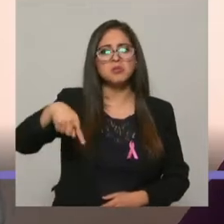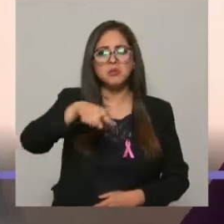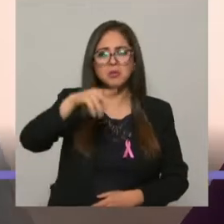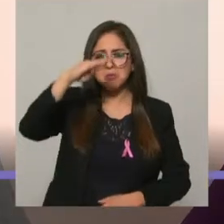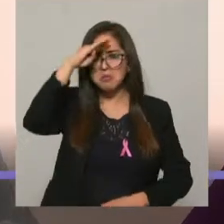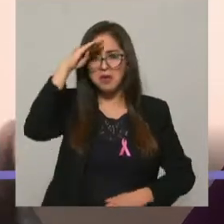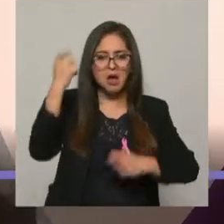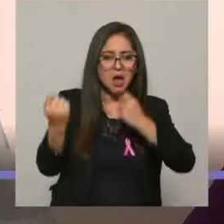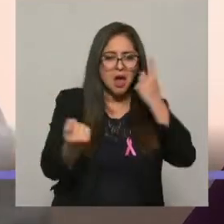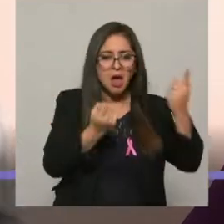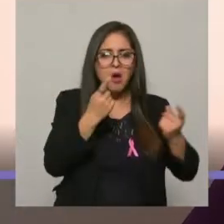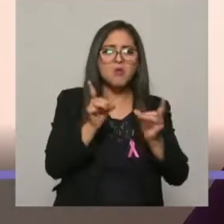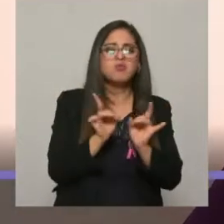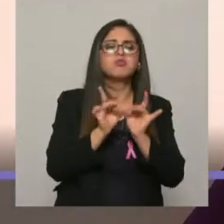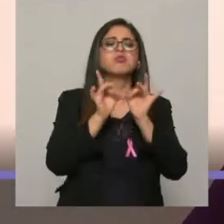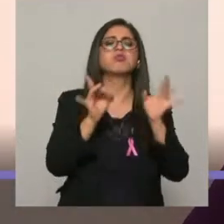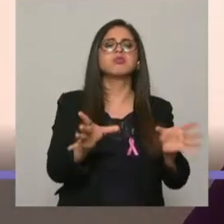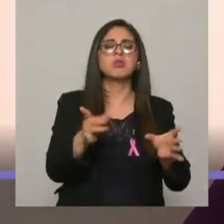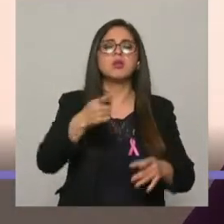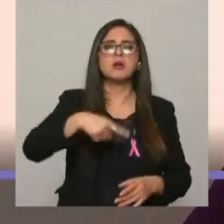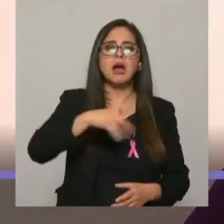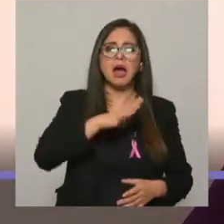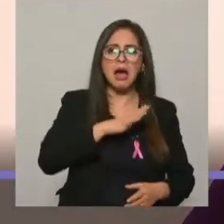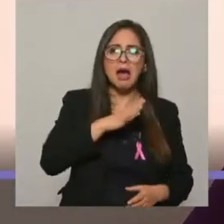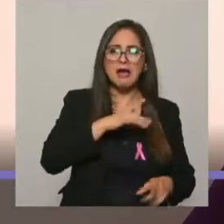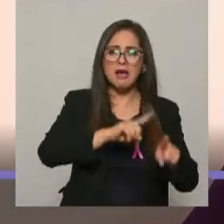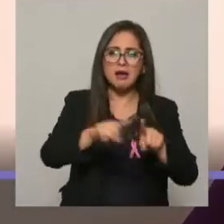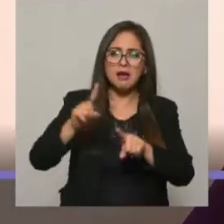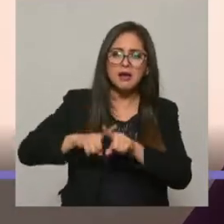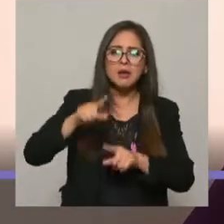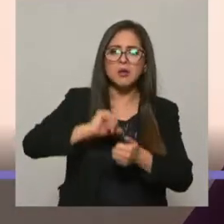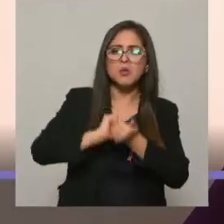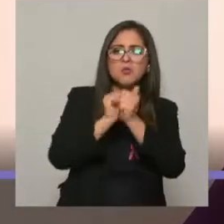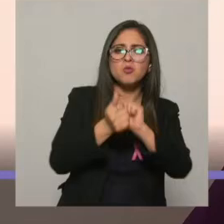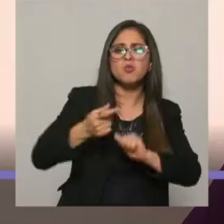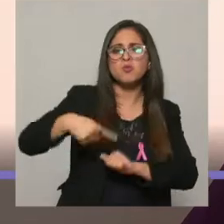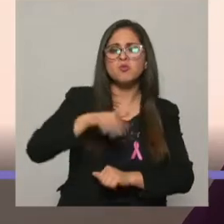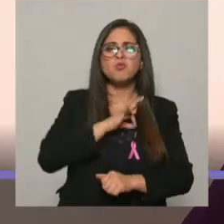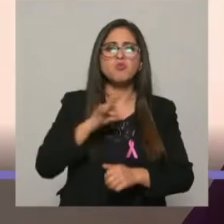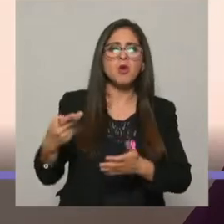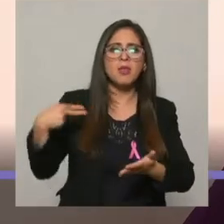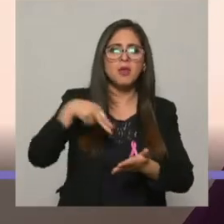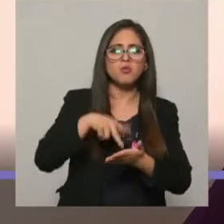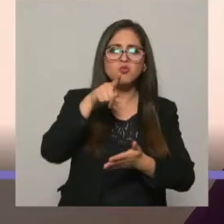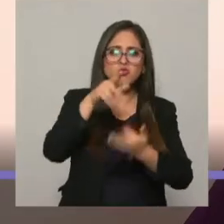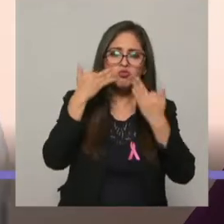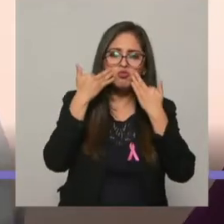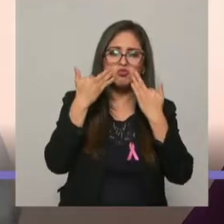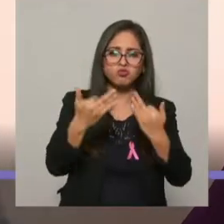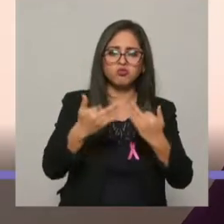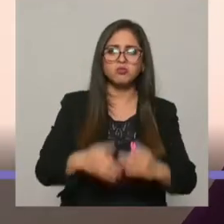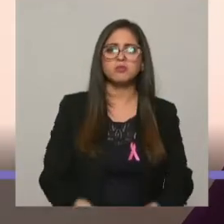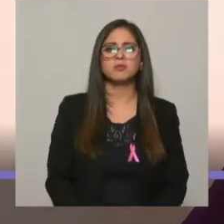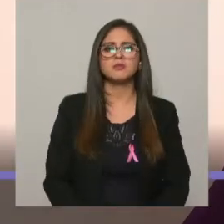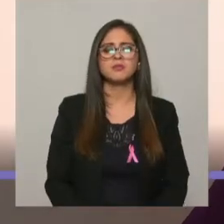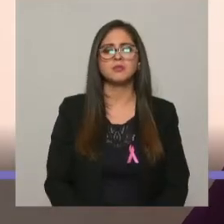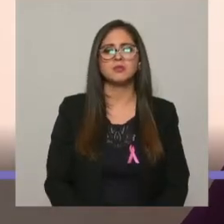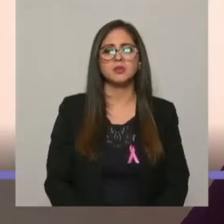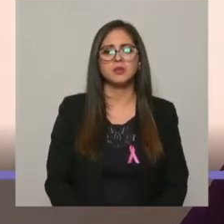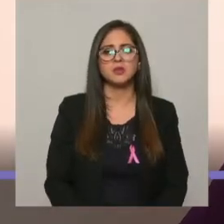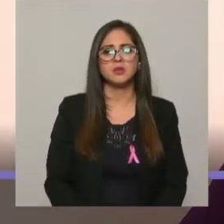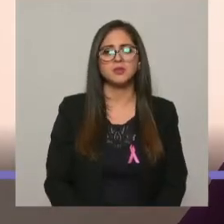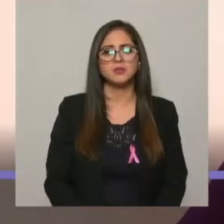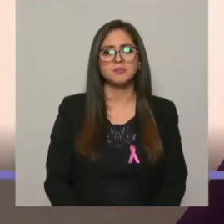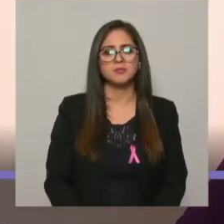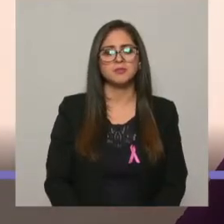pensamientos que ocurren y ciertas vibras que están ahí y que pueden estar presentes en todo momento. Entonces, bueno, estos son unos